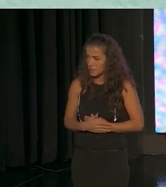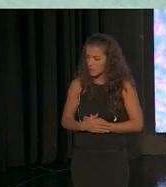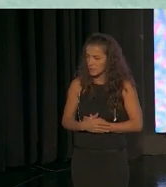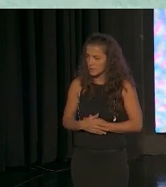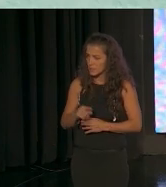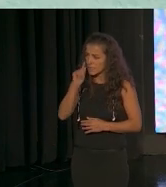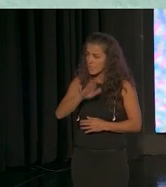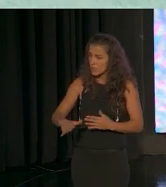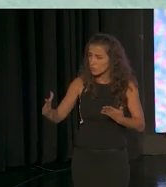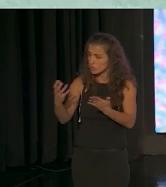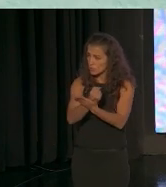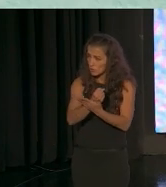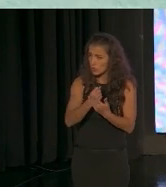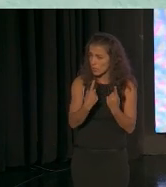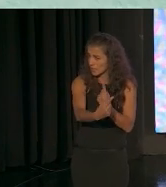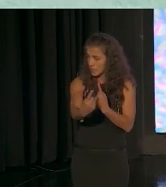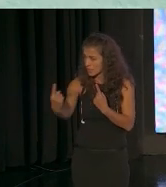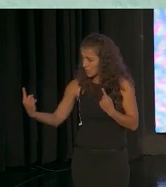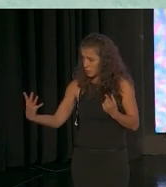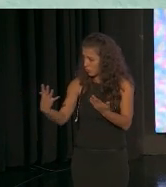Todas y cada una de las infancias.